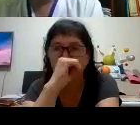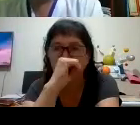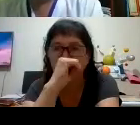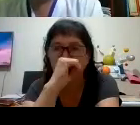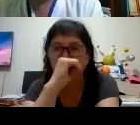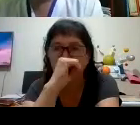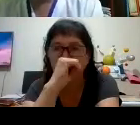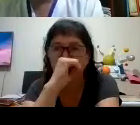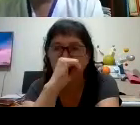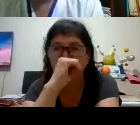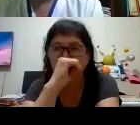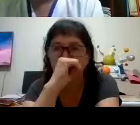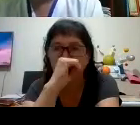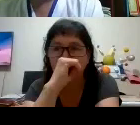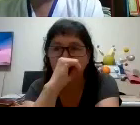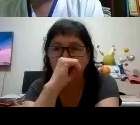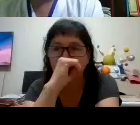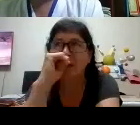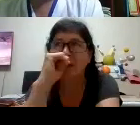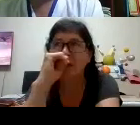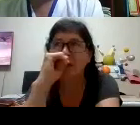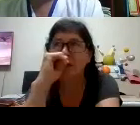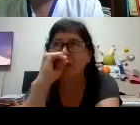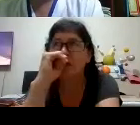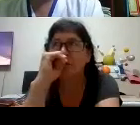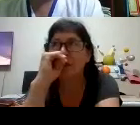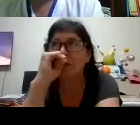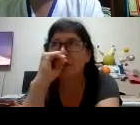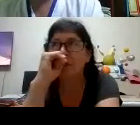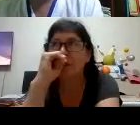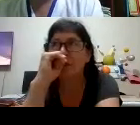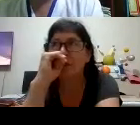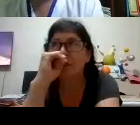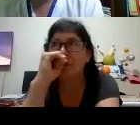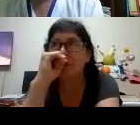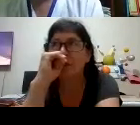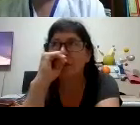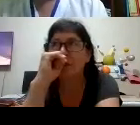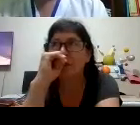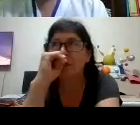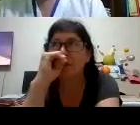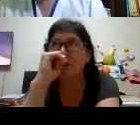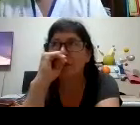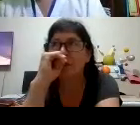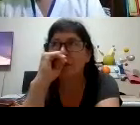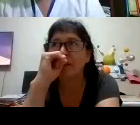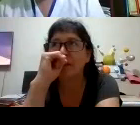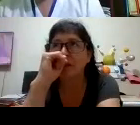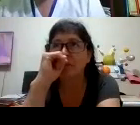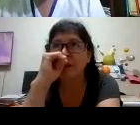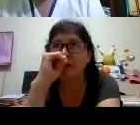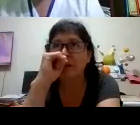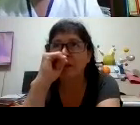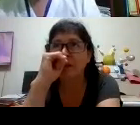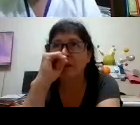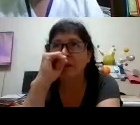estas secuelas, principalmente porque realmente porque tenían daños pulmonares, daños que implicaban secuelas muy